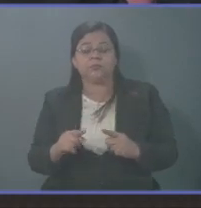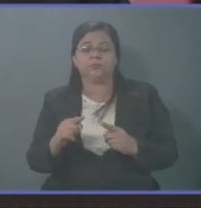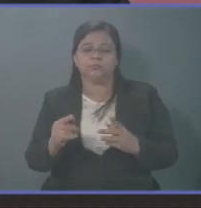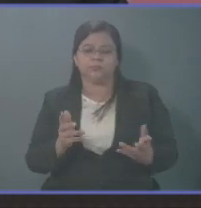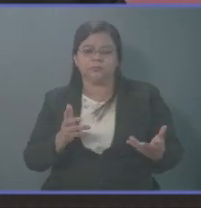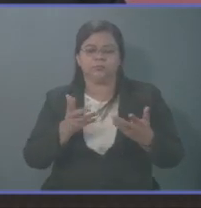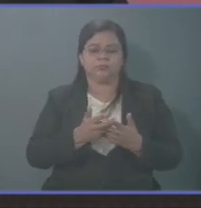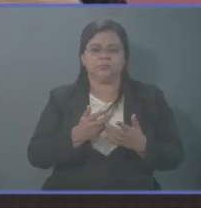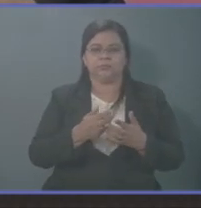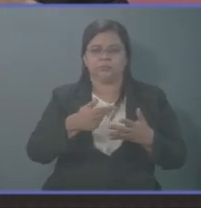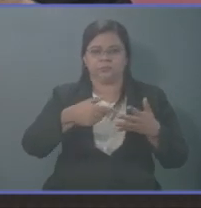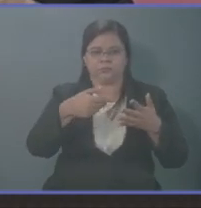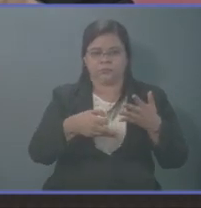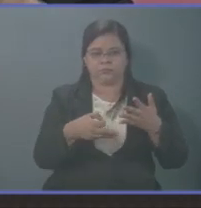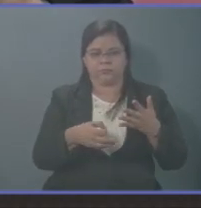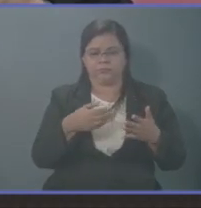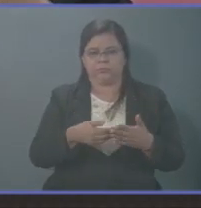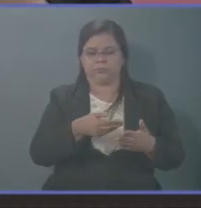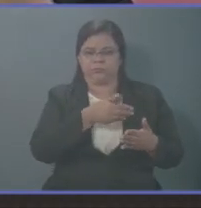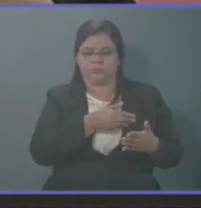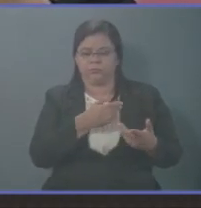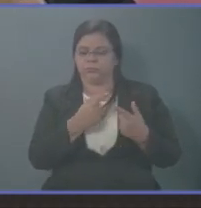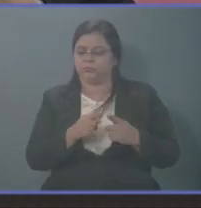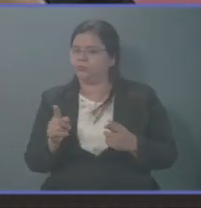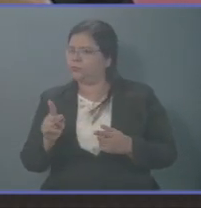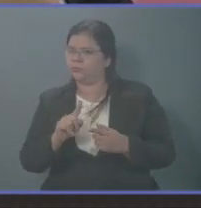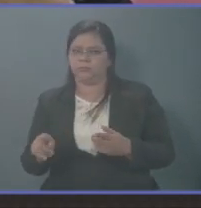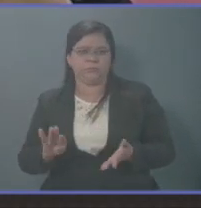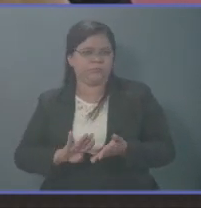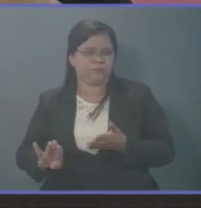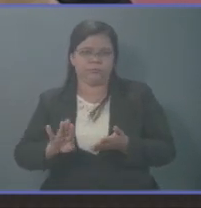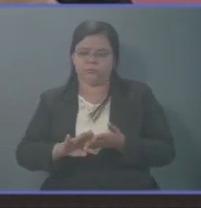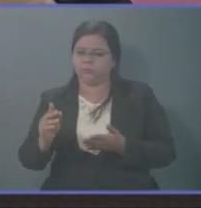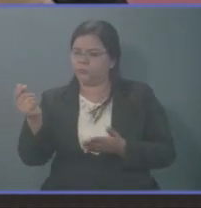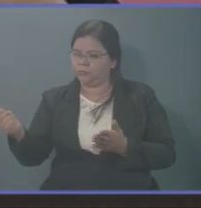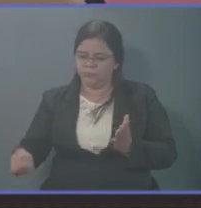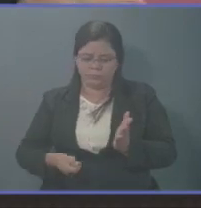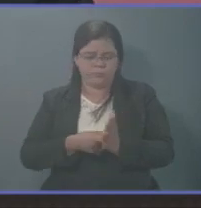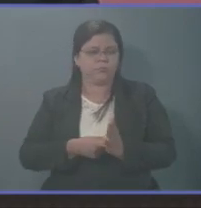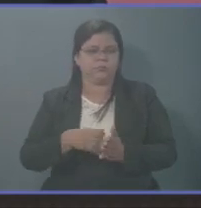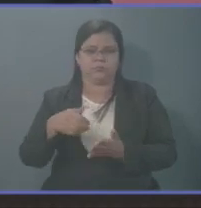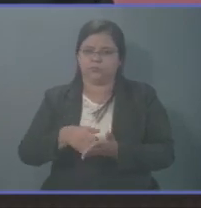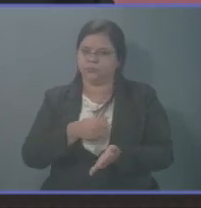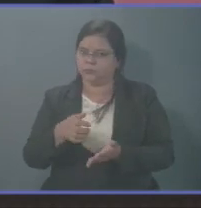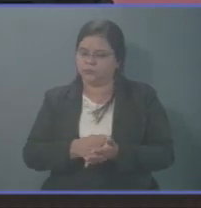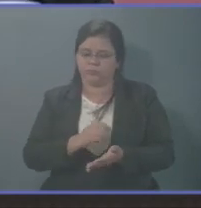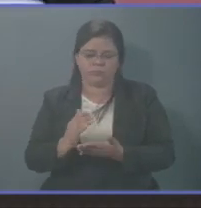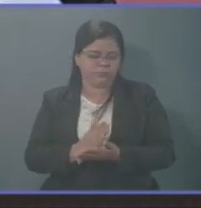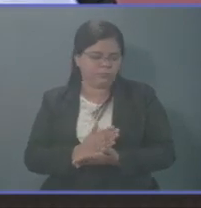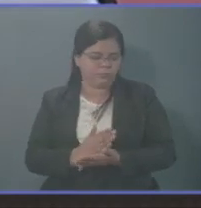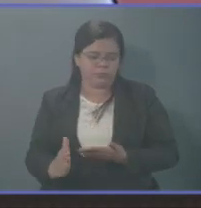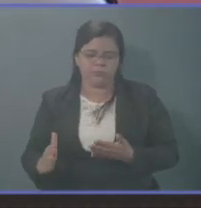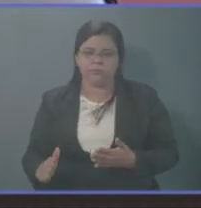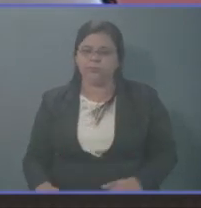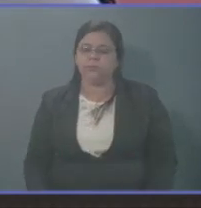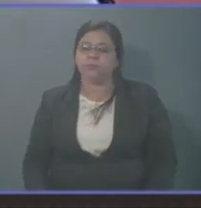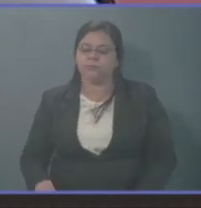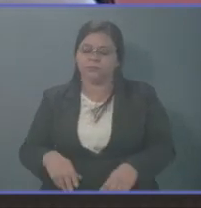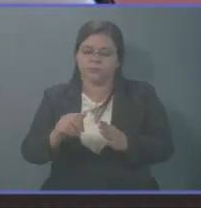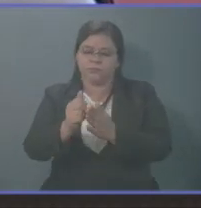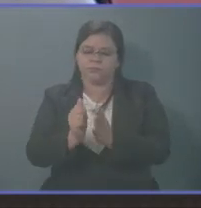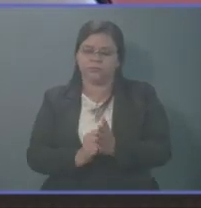el inciso anterior, sin que se causen multas, intereses ni recargos. Artículo